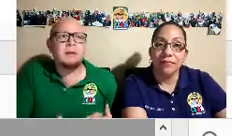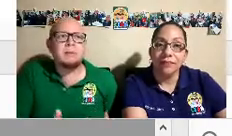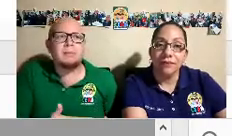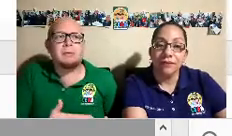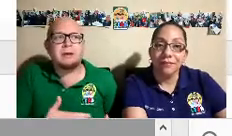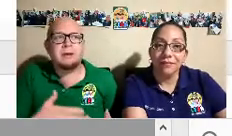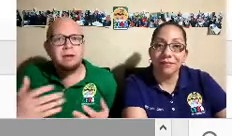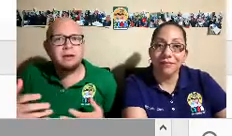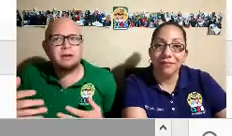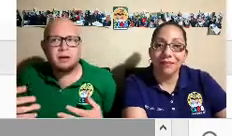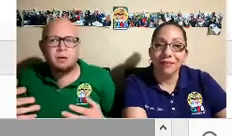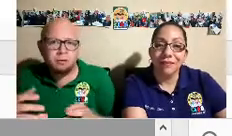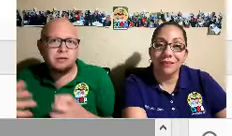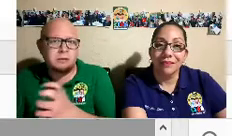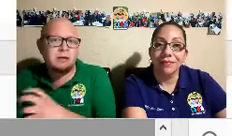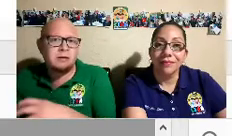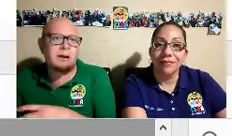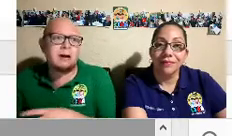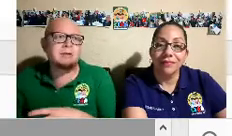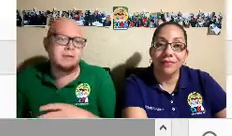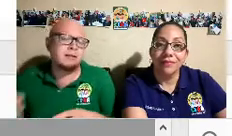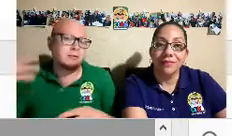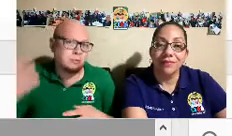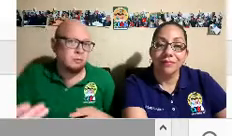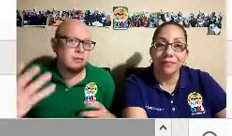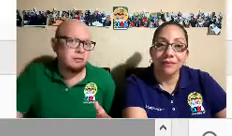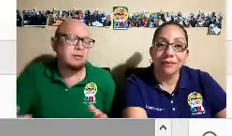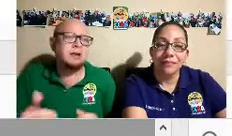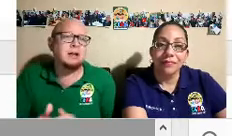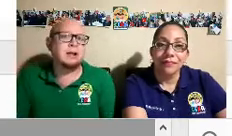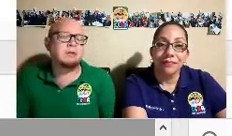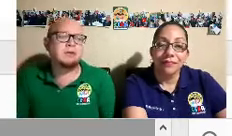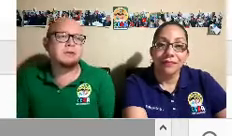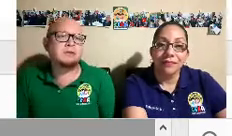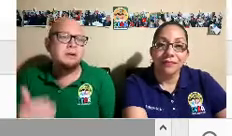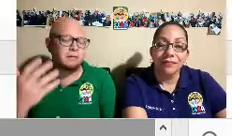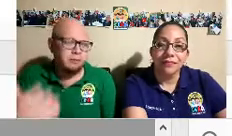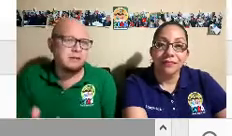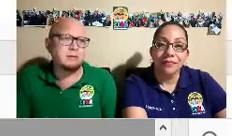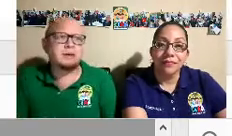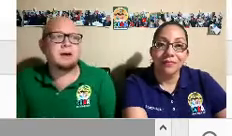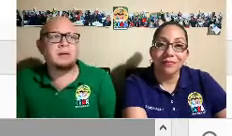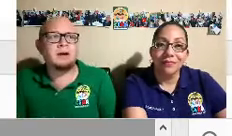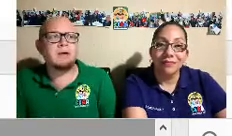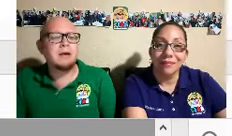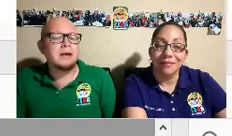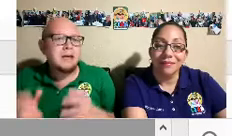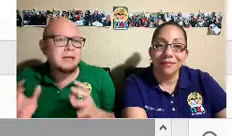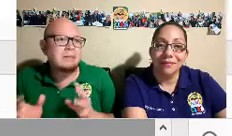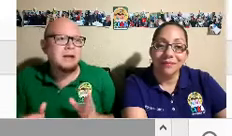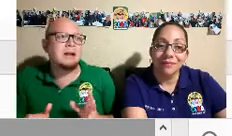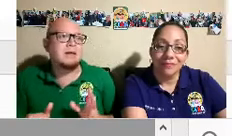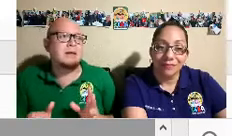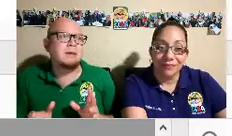servir para poder saber cómo se escriben algunas palabras. Ya tenemos algunos videos en el canal sobre de esto. Te invitamos a verlo